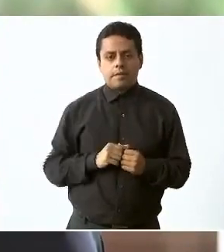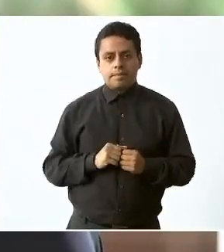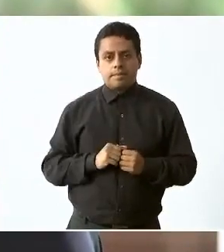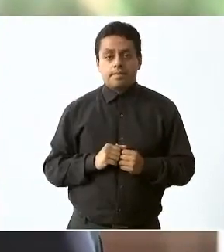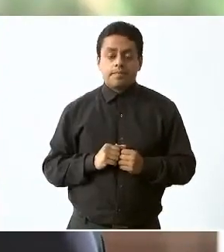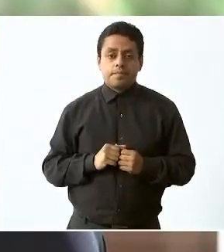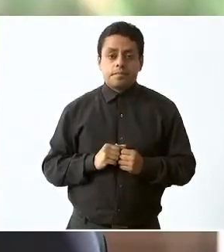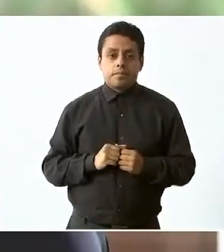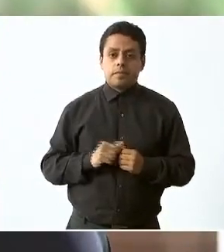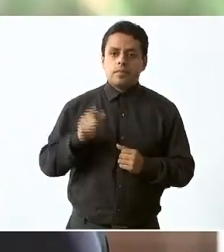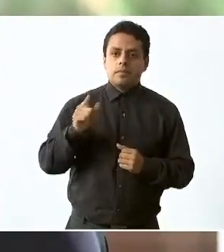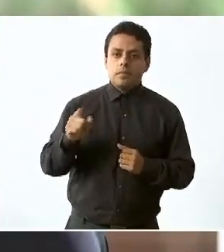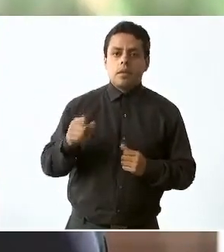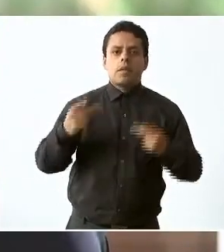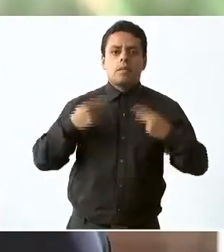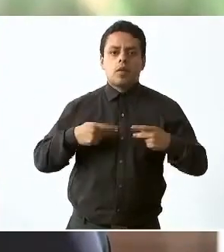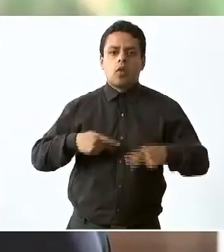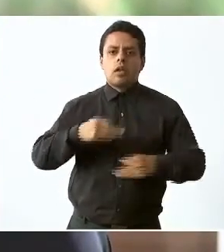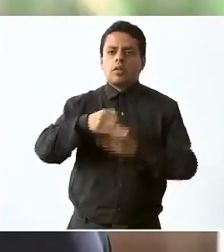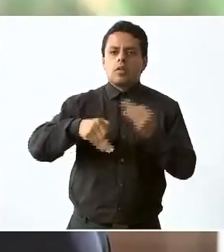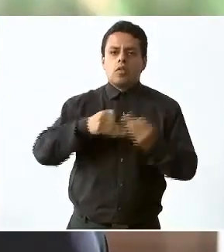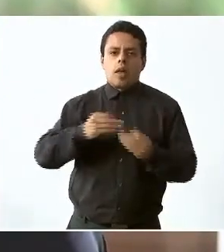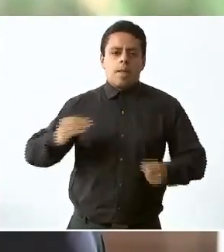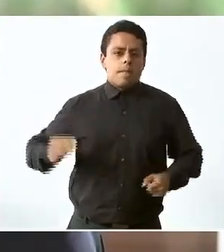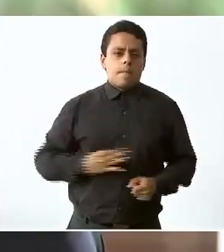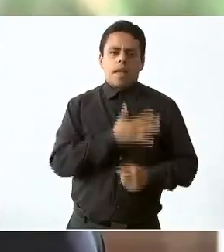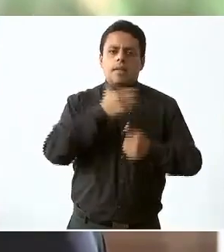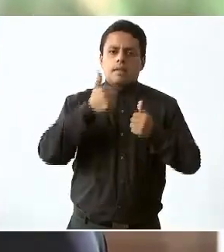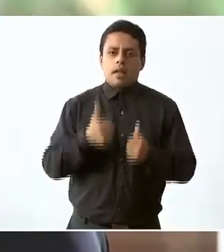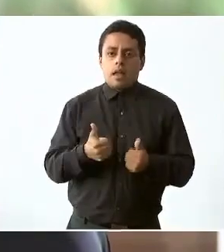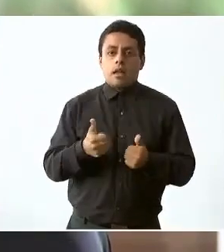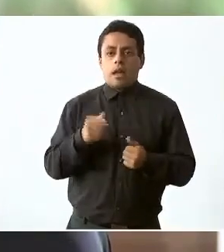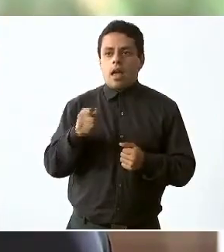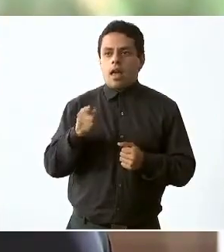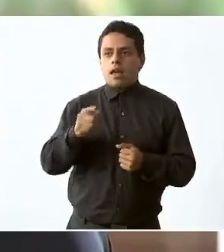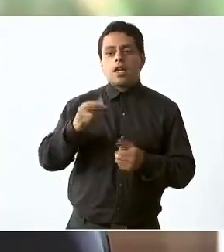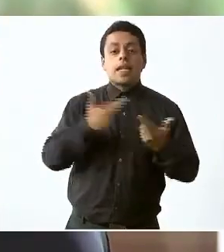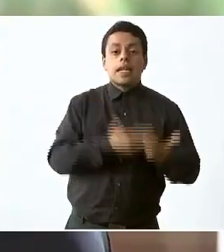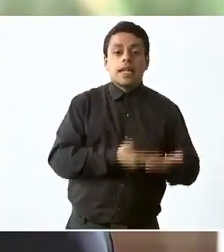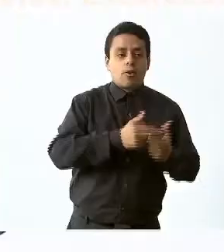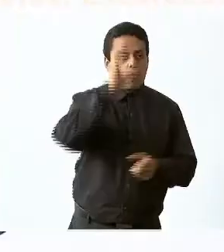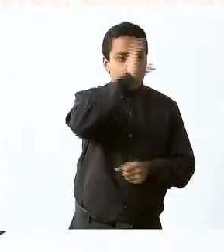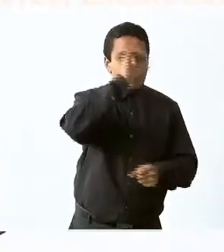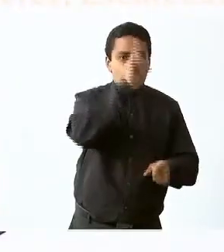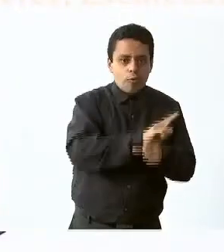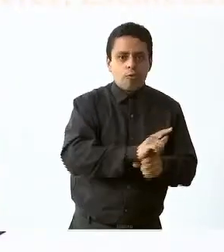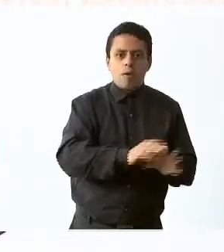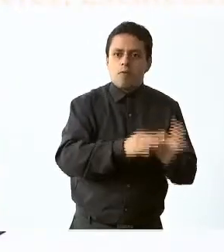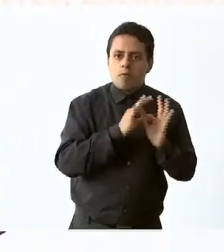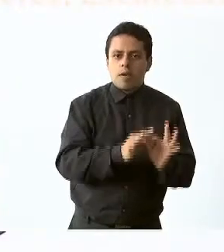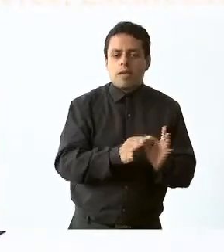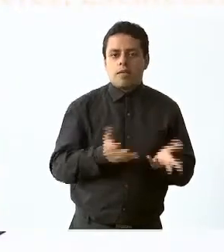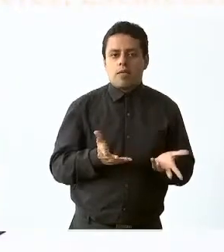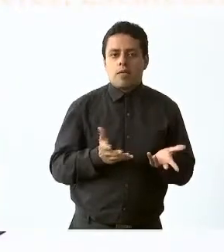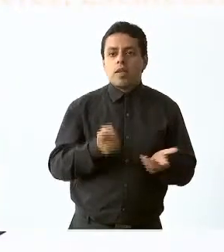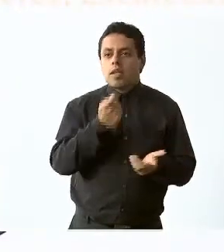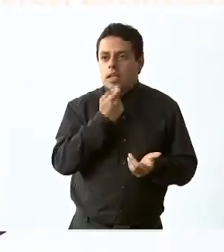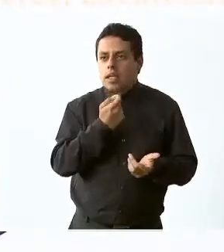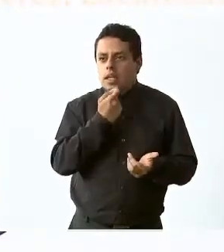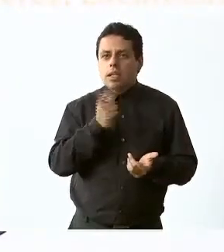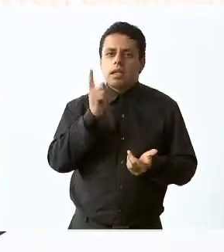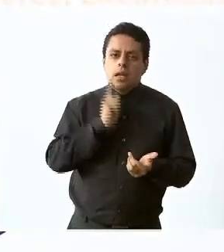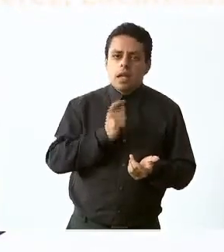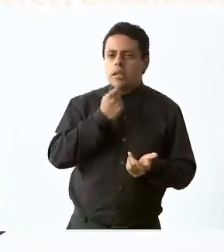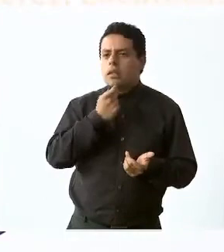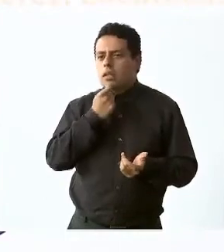del bienestar finalmente se equipare a la magnitud de la riqueza cultural, en la que niñas, niños y jóvenes encuentren